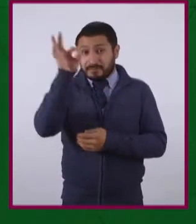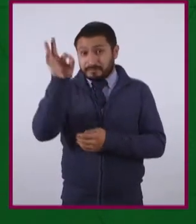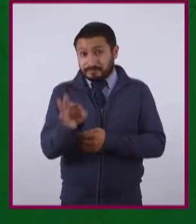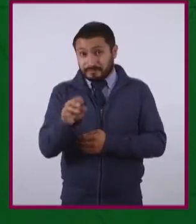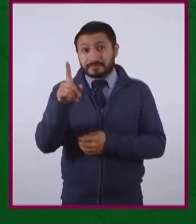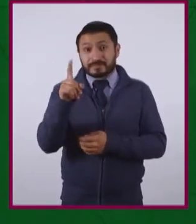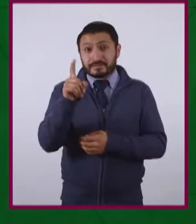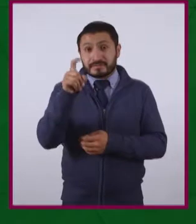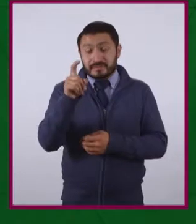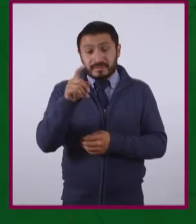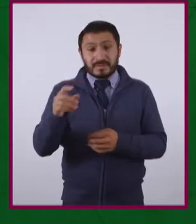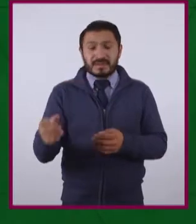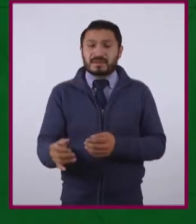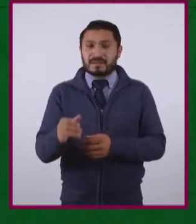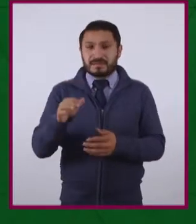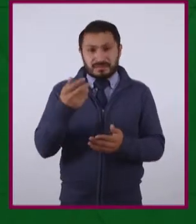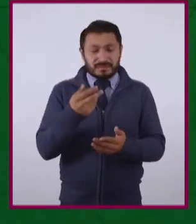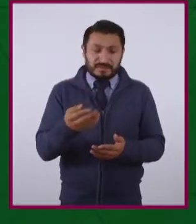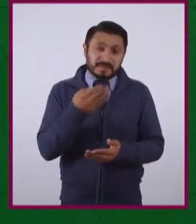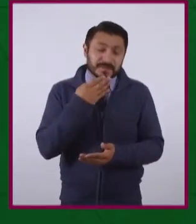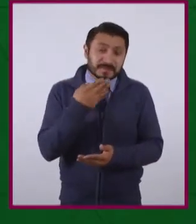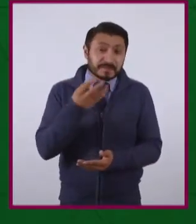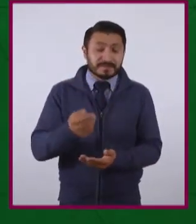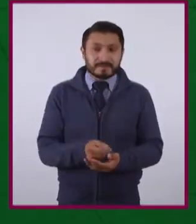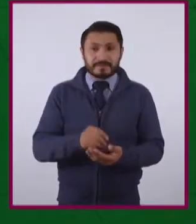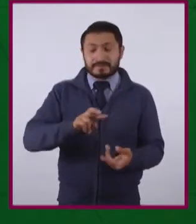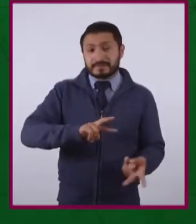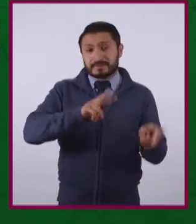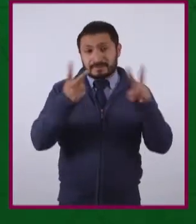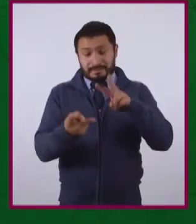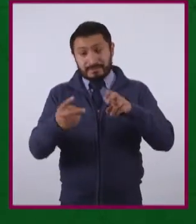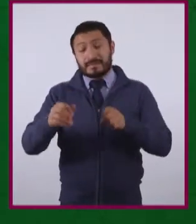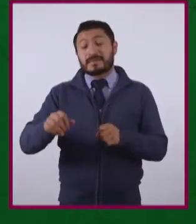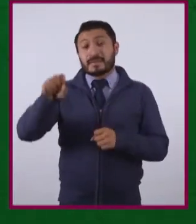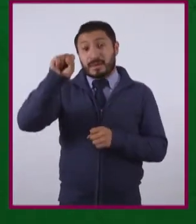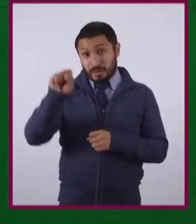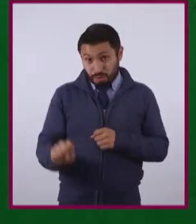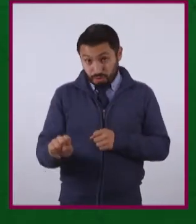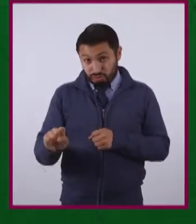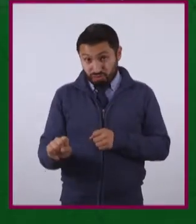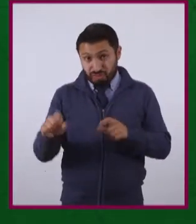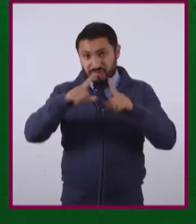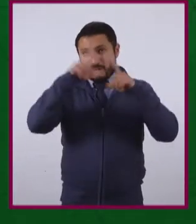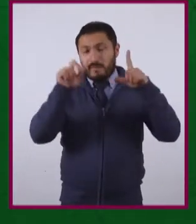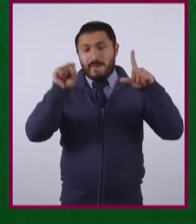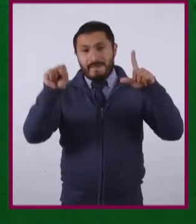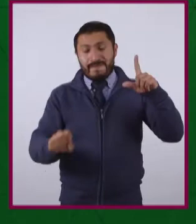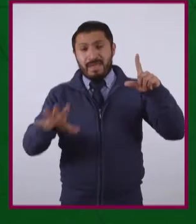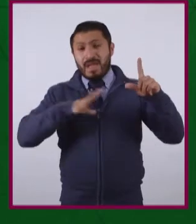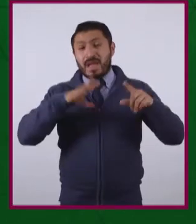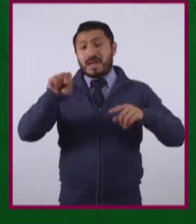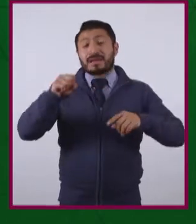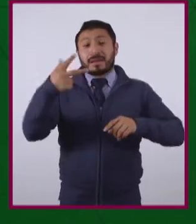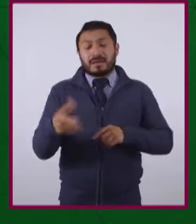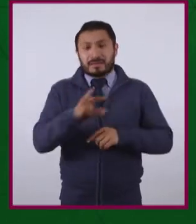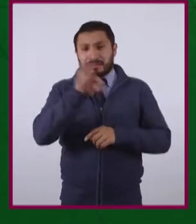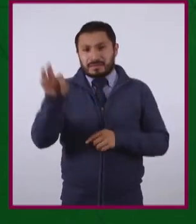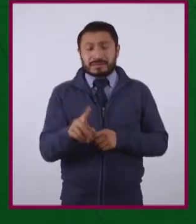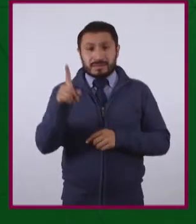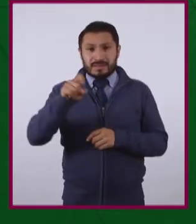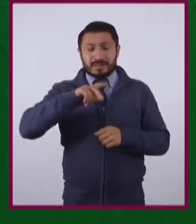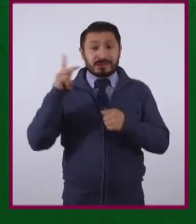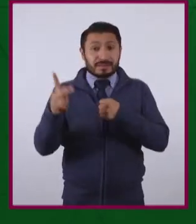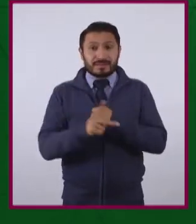32% del agua renovable. En cambio, en la zona sur, donde existe el 68% del agua del país,